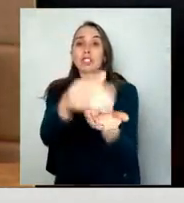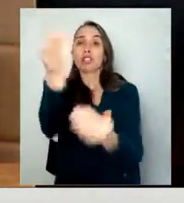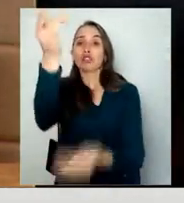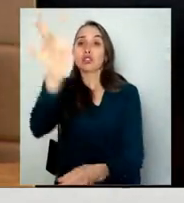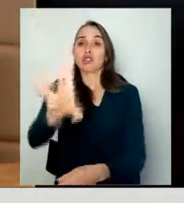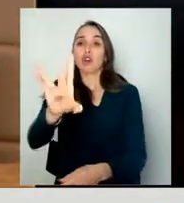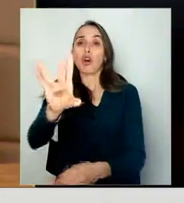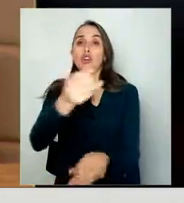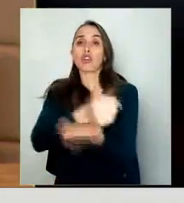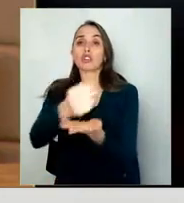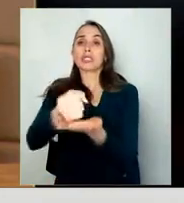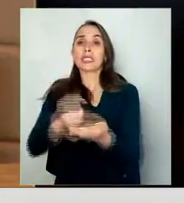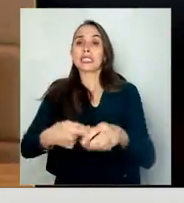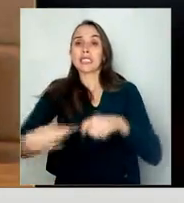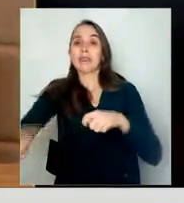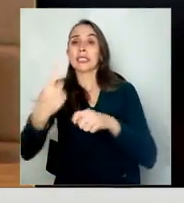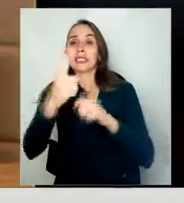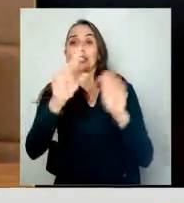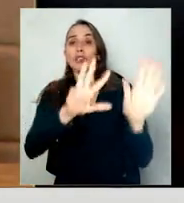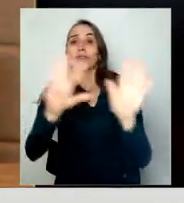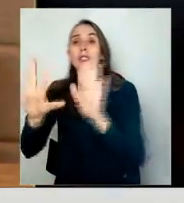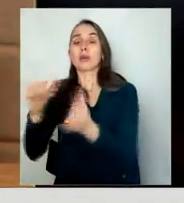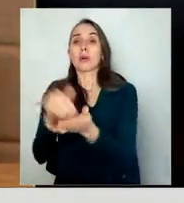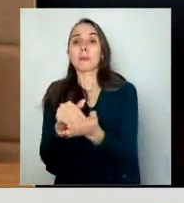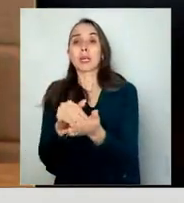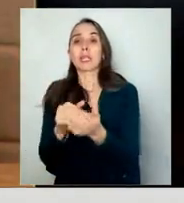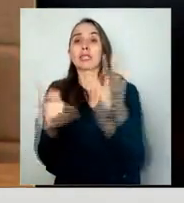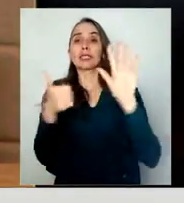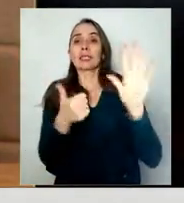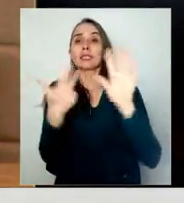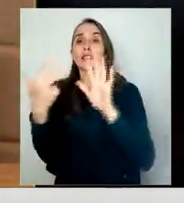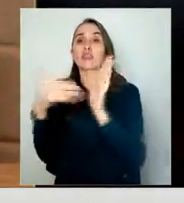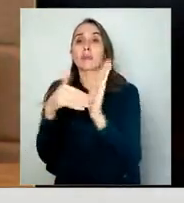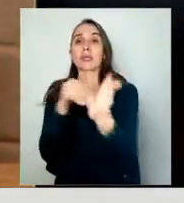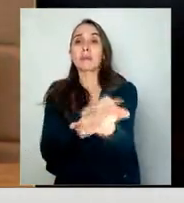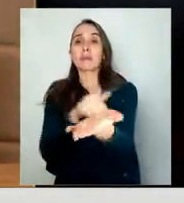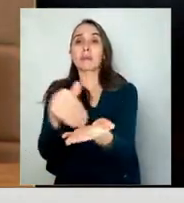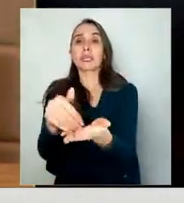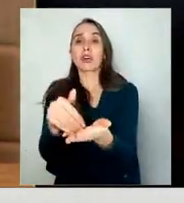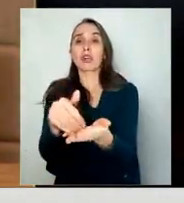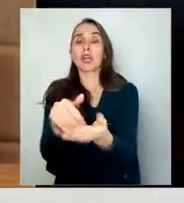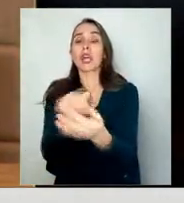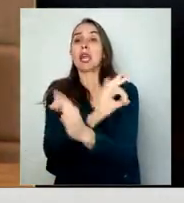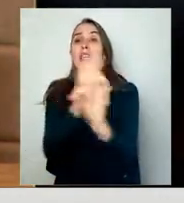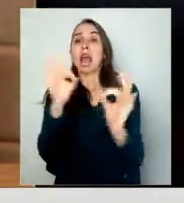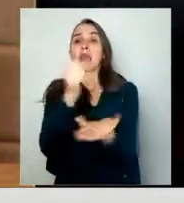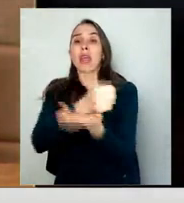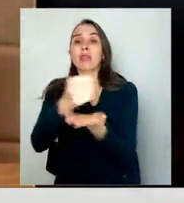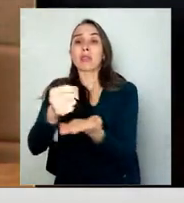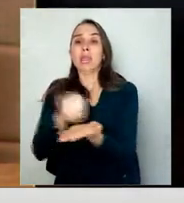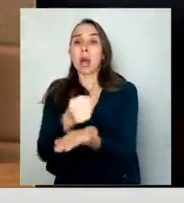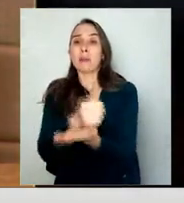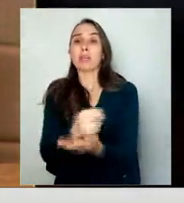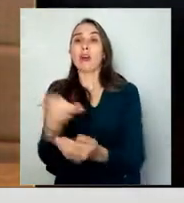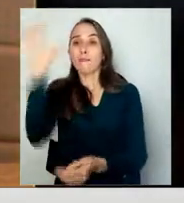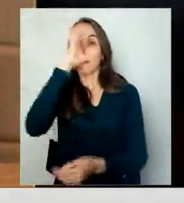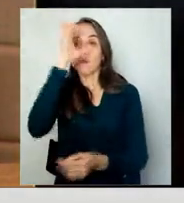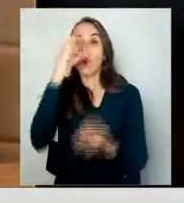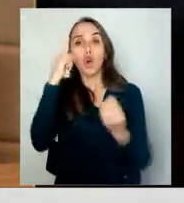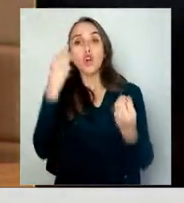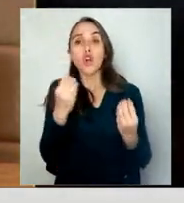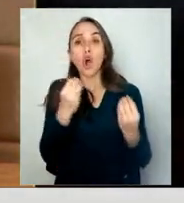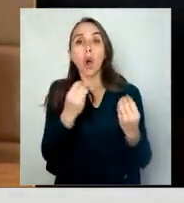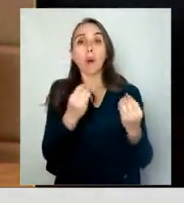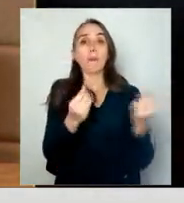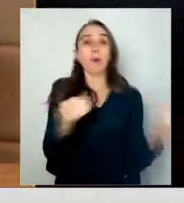tramitado ciento noventa y nueve mil hay sesenta y ocho mil millones que ni siquiera los tramitaron yo no están buscando Cómo se los traspasan al gobierno